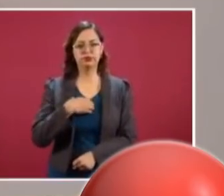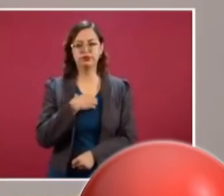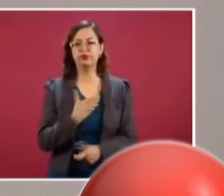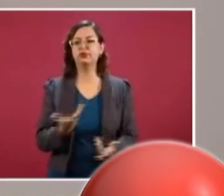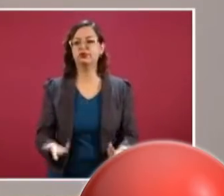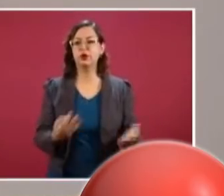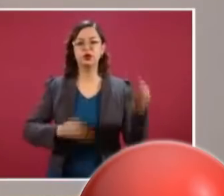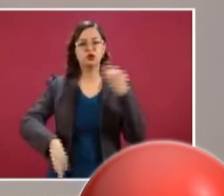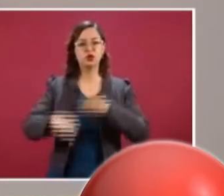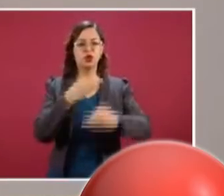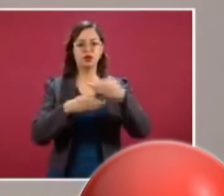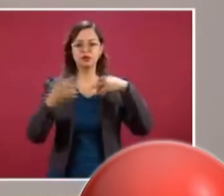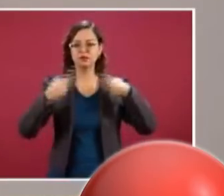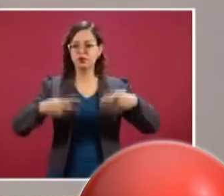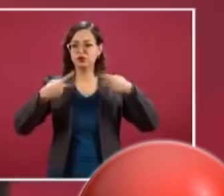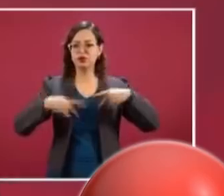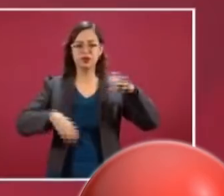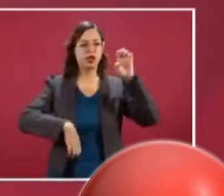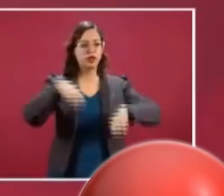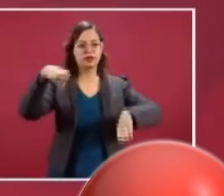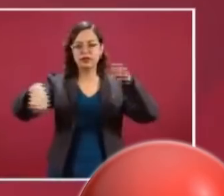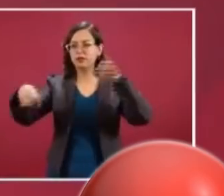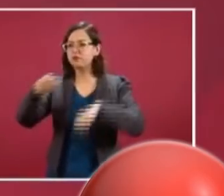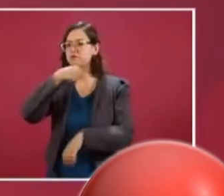los adultos mayores del país,